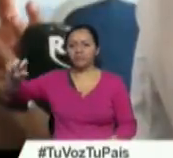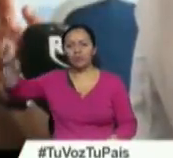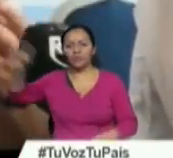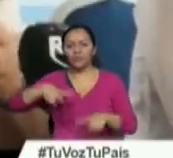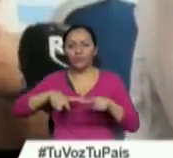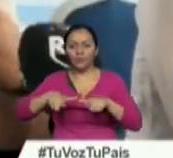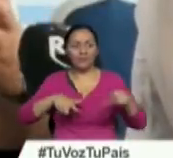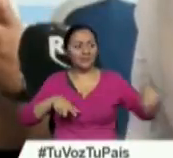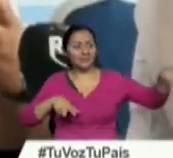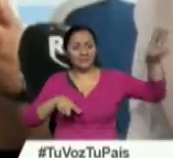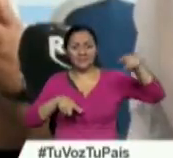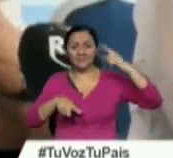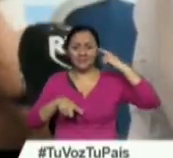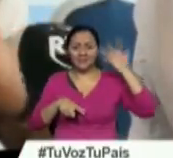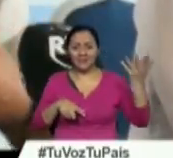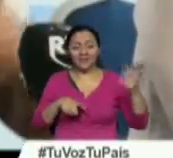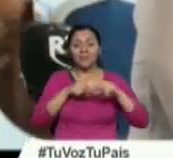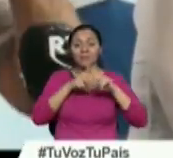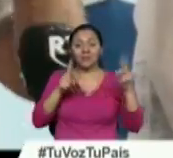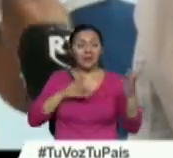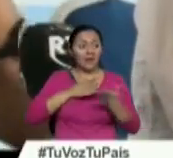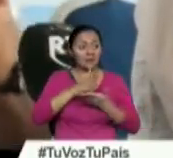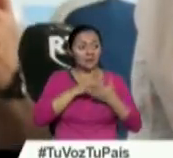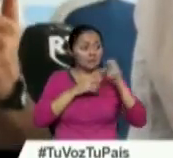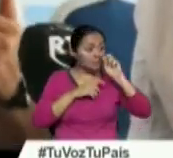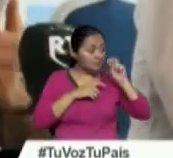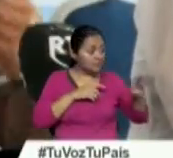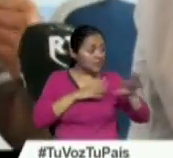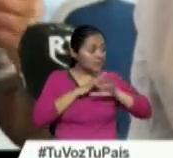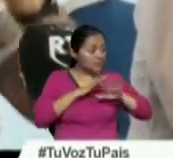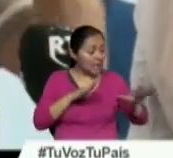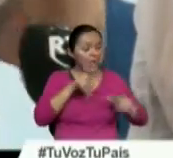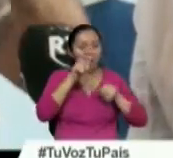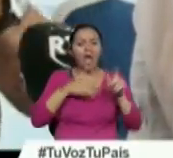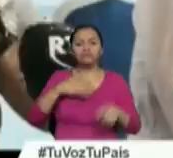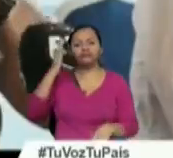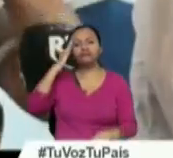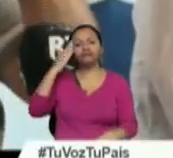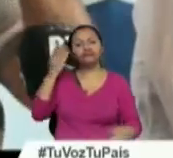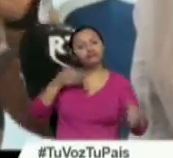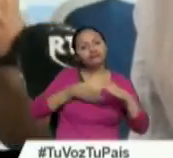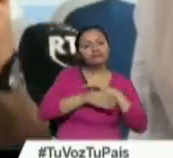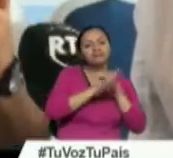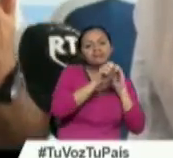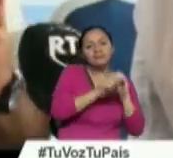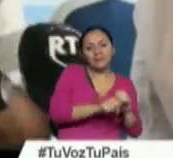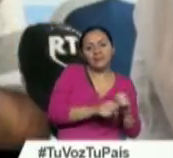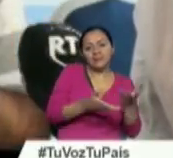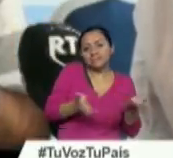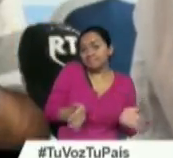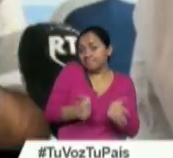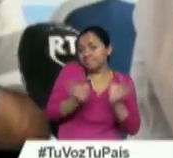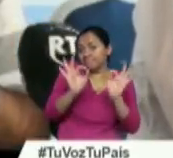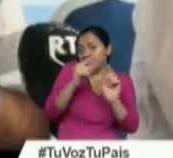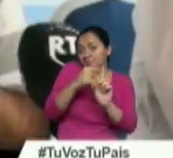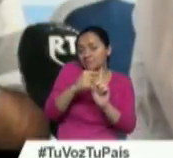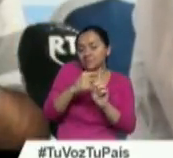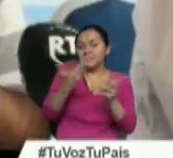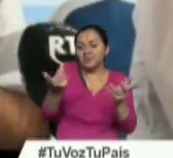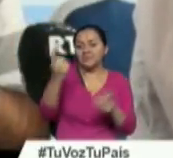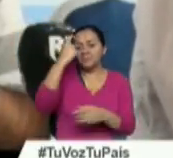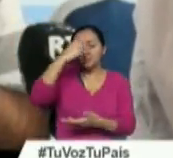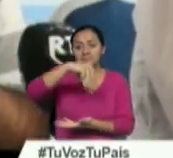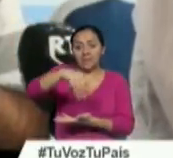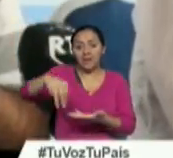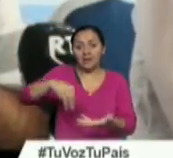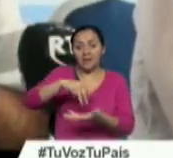accesibilidad. Pero si ya tiene la accesibilidad, van a ver que la gente va a decir, ah, yo puedo ir a este lugar, y vamos a promover eso. Y creemos que Manabí,